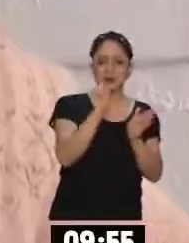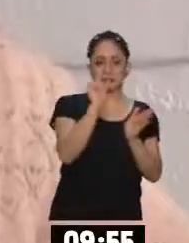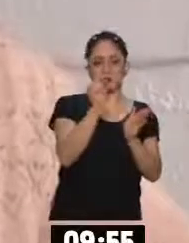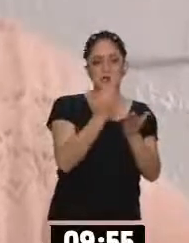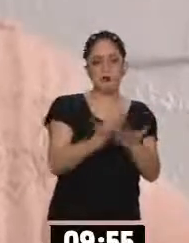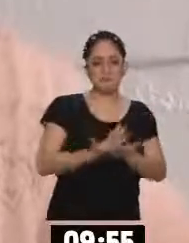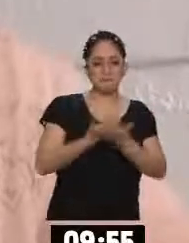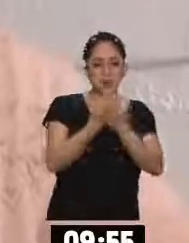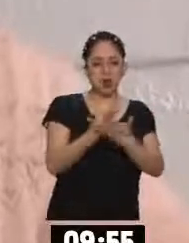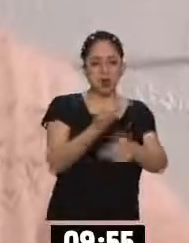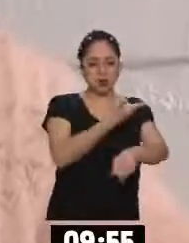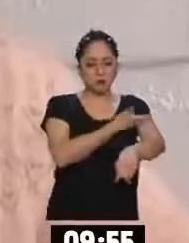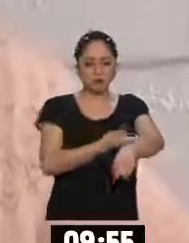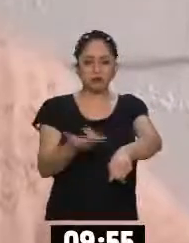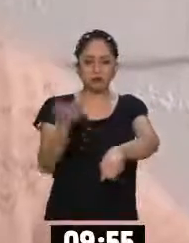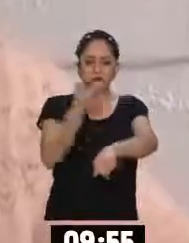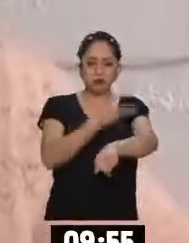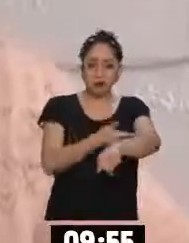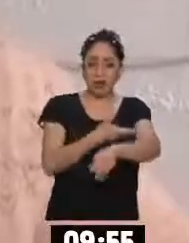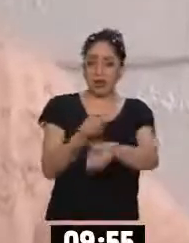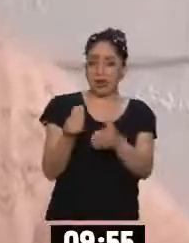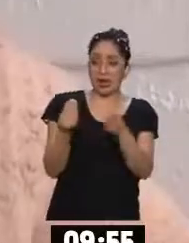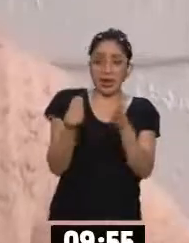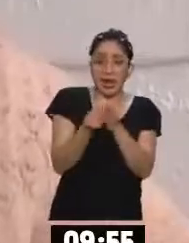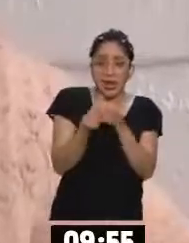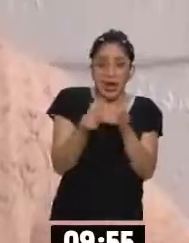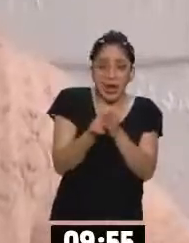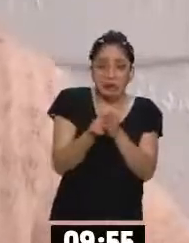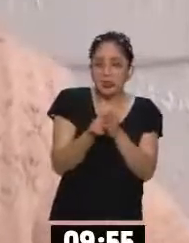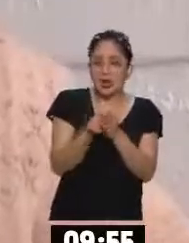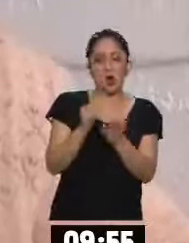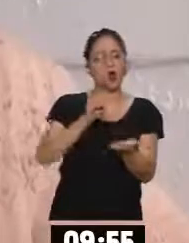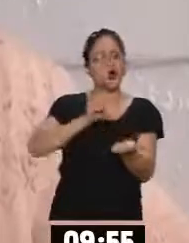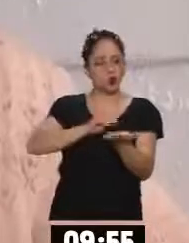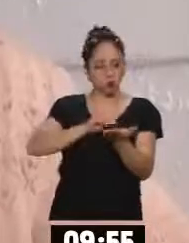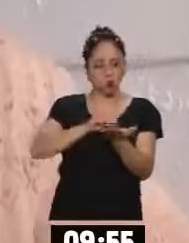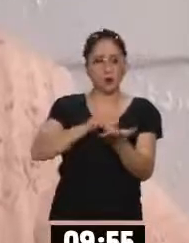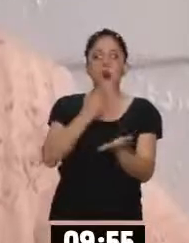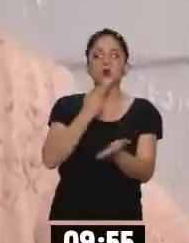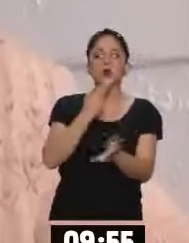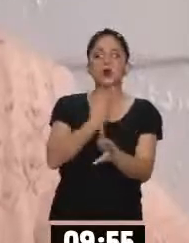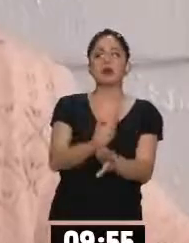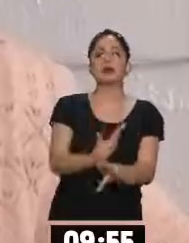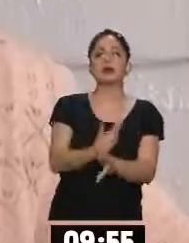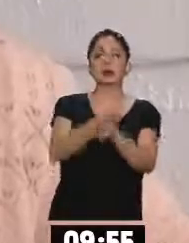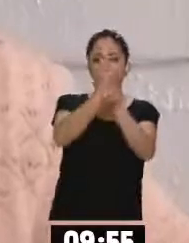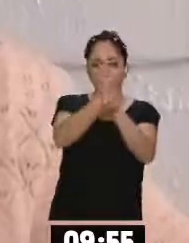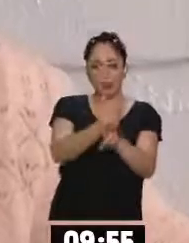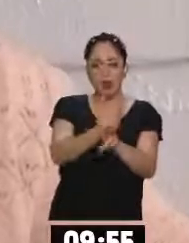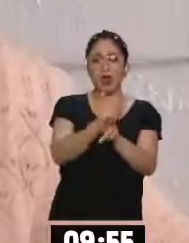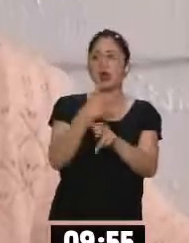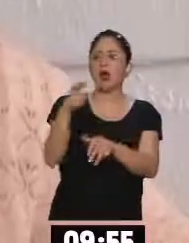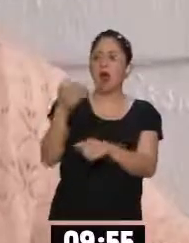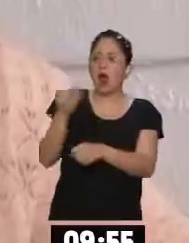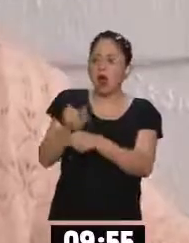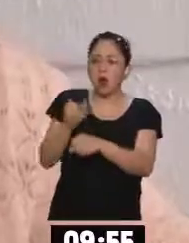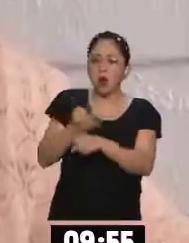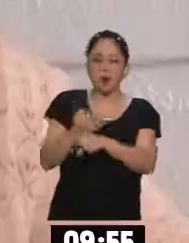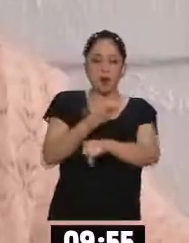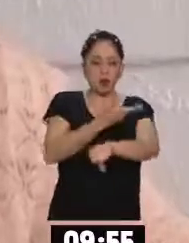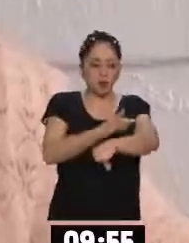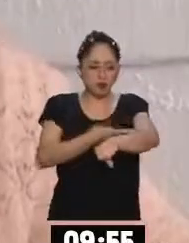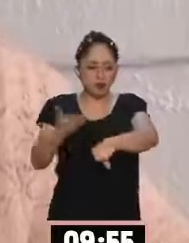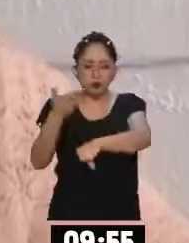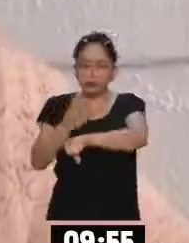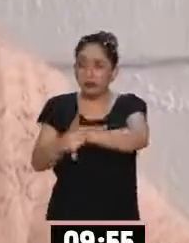actividades académicas, las clases, digamos, formales, siguen estando a distancia, justamente porque estamos en un doble proceso. Estamos esperando que termine